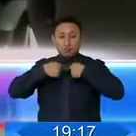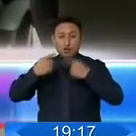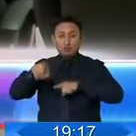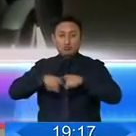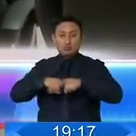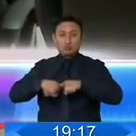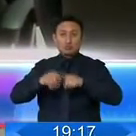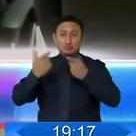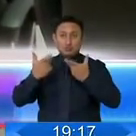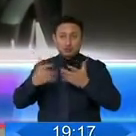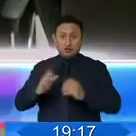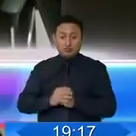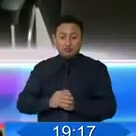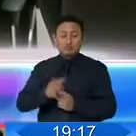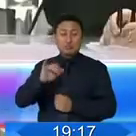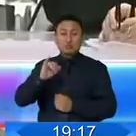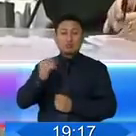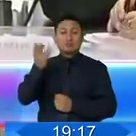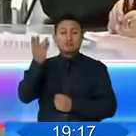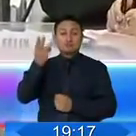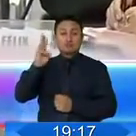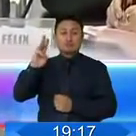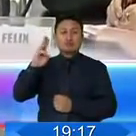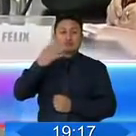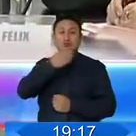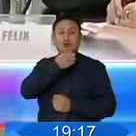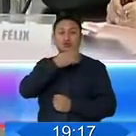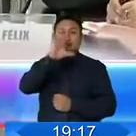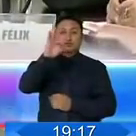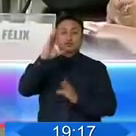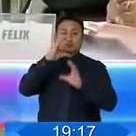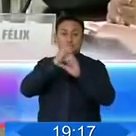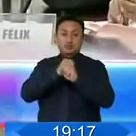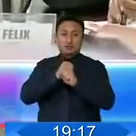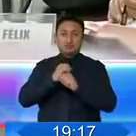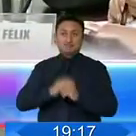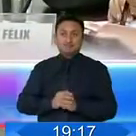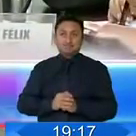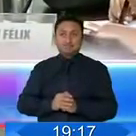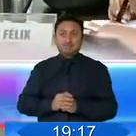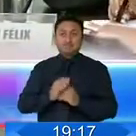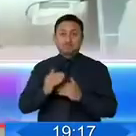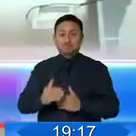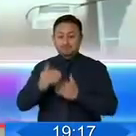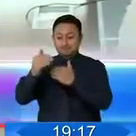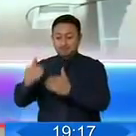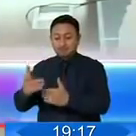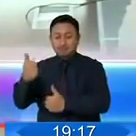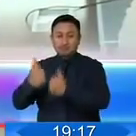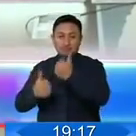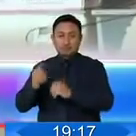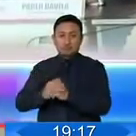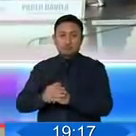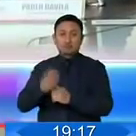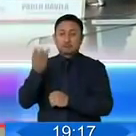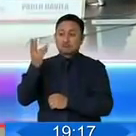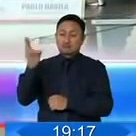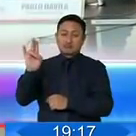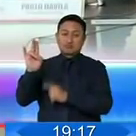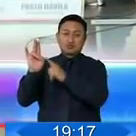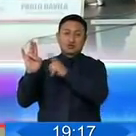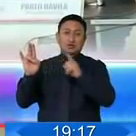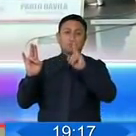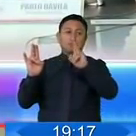concurso se realizará este jueves 16 de agosto a las 9 de la noche, mientras que la fase de postulación será del 17